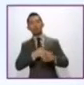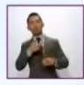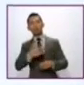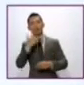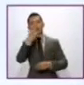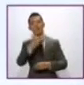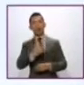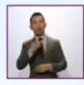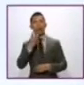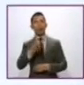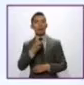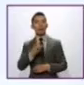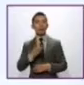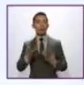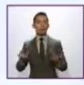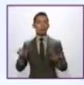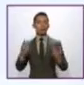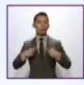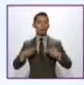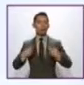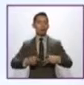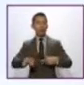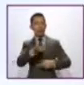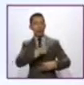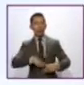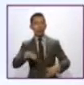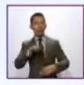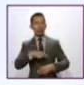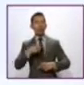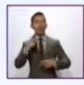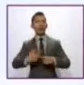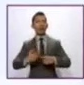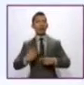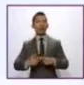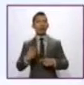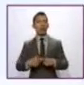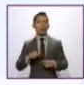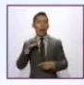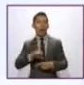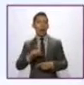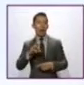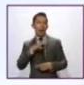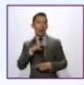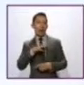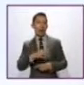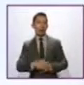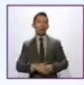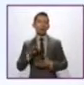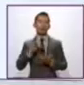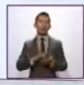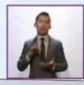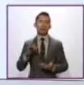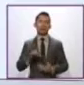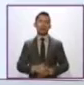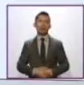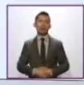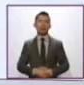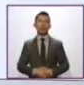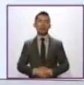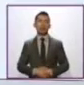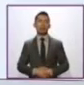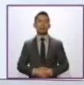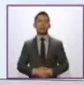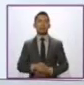asunto sobre estos personajes como el que tenemos hoy en día. Gracias.